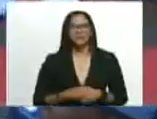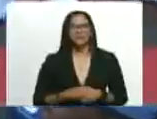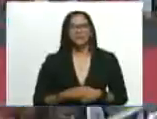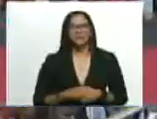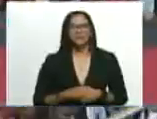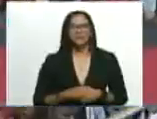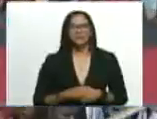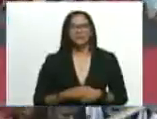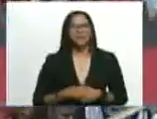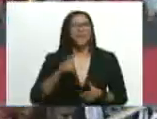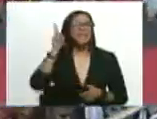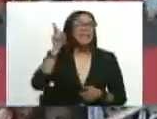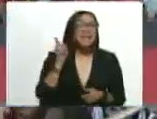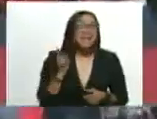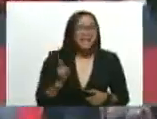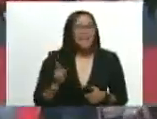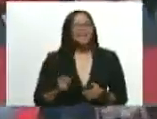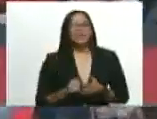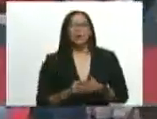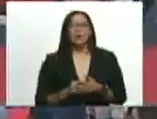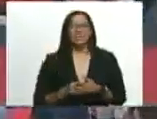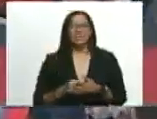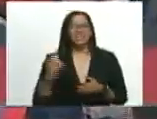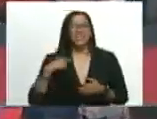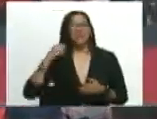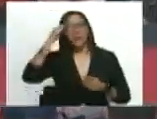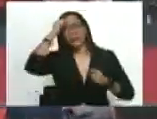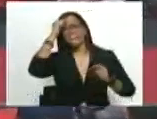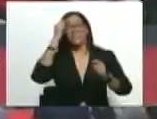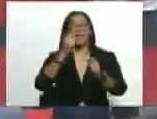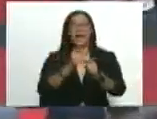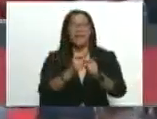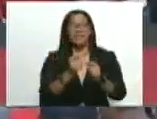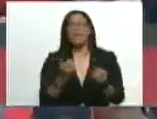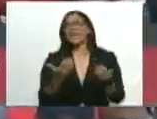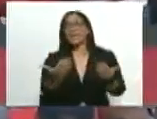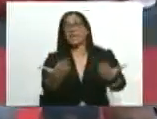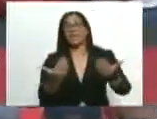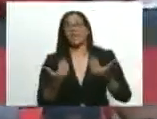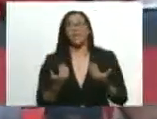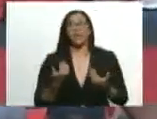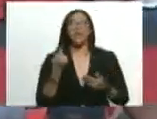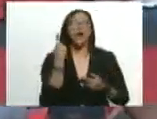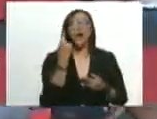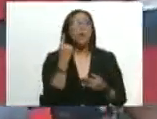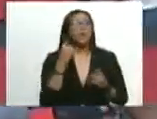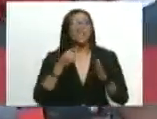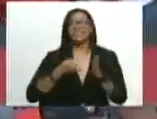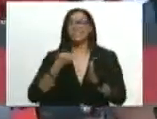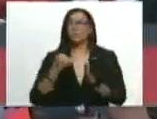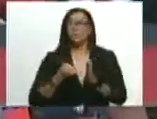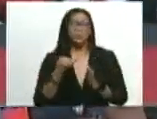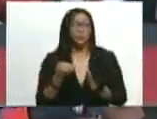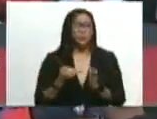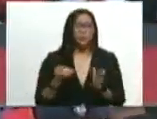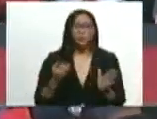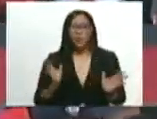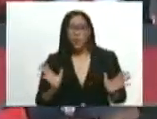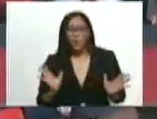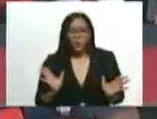y ellos pasan sus esperanzas en que venga una institución desgastada